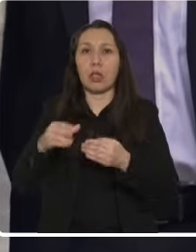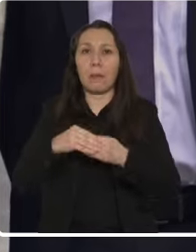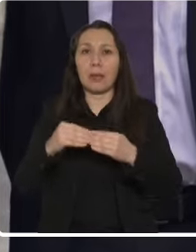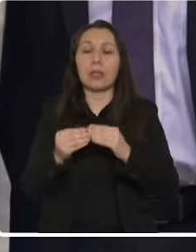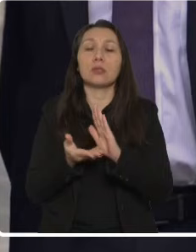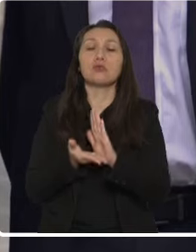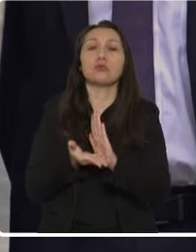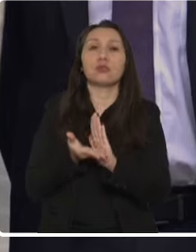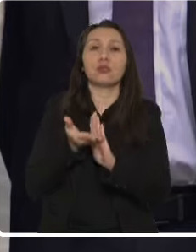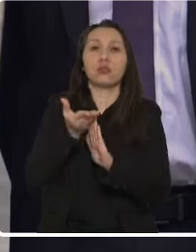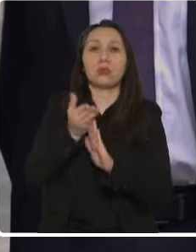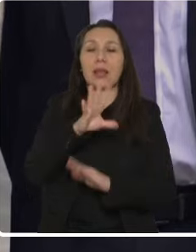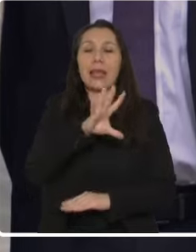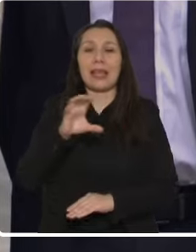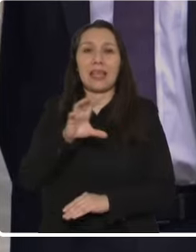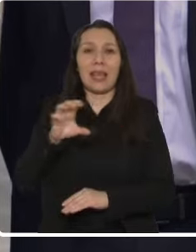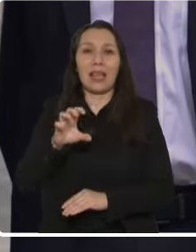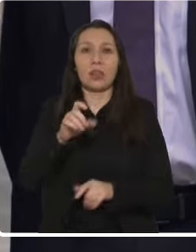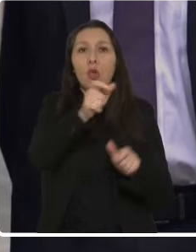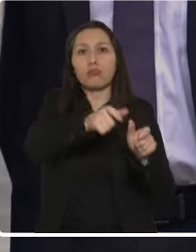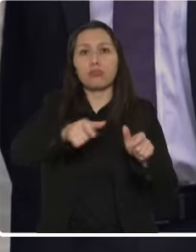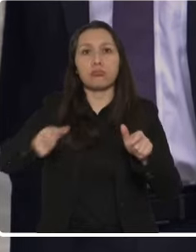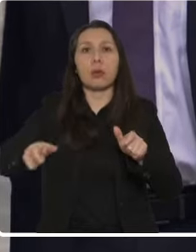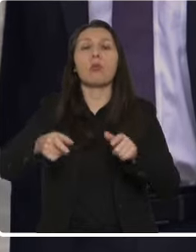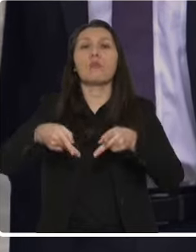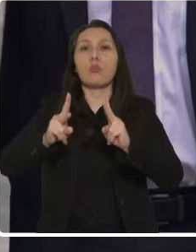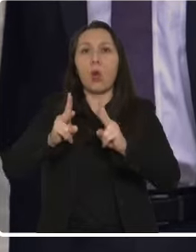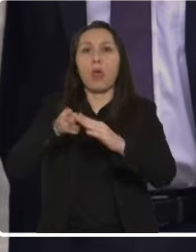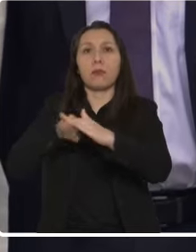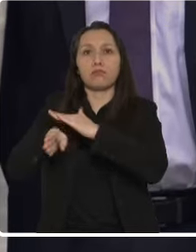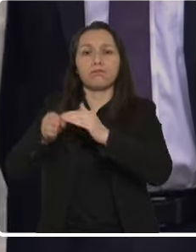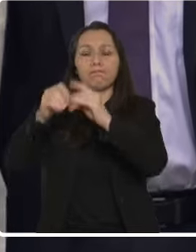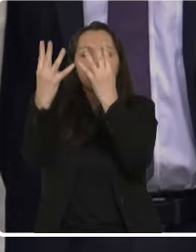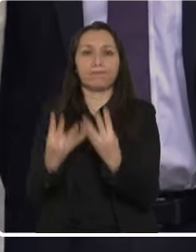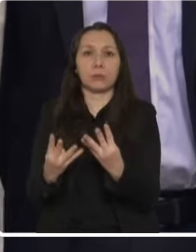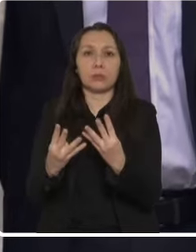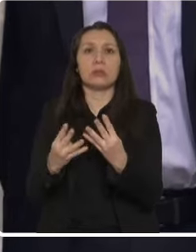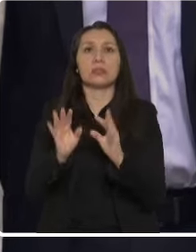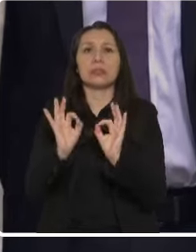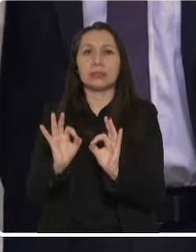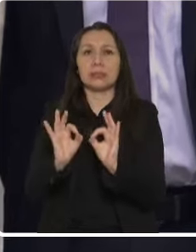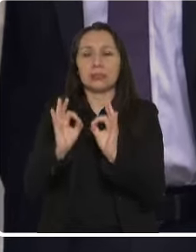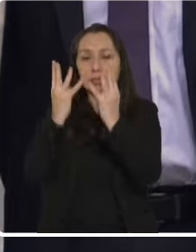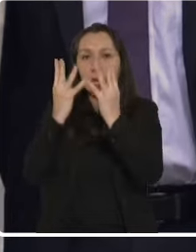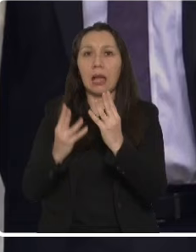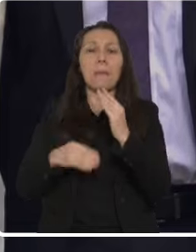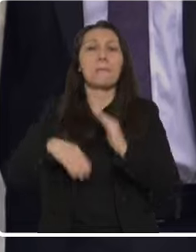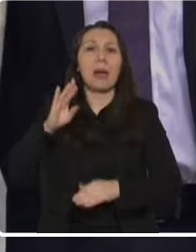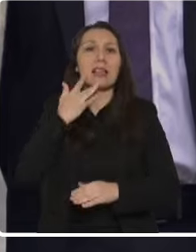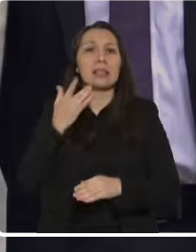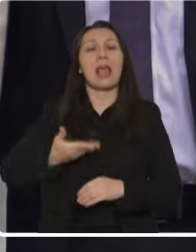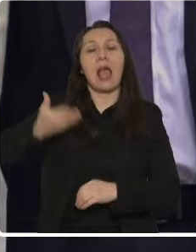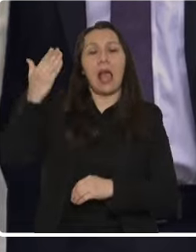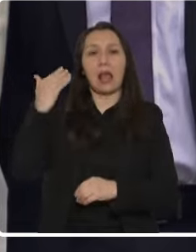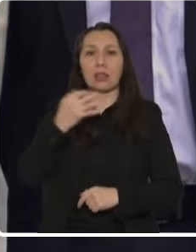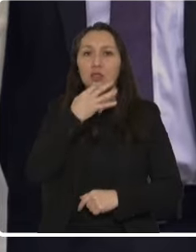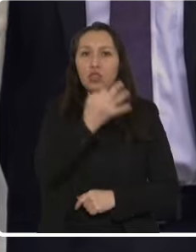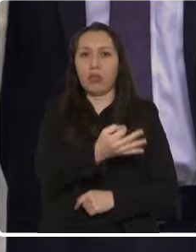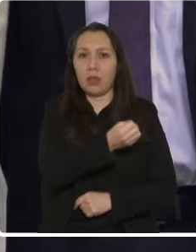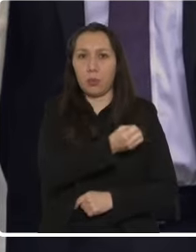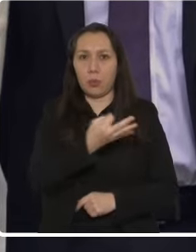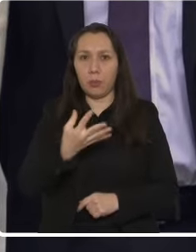y aumentará en 500 las plazas, los cupos de este tipo de cárceles por sobre lo que ya había mencionado